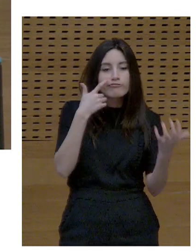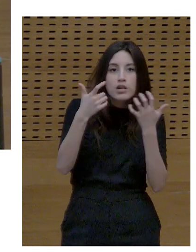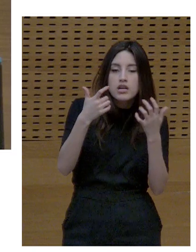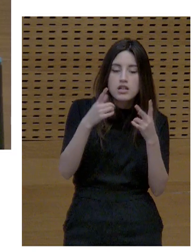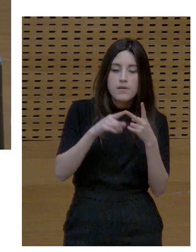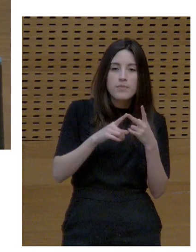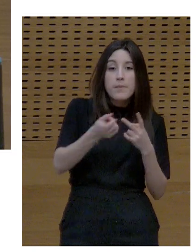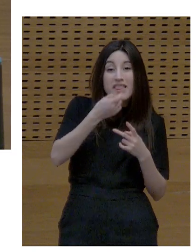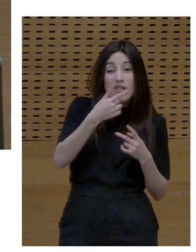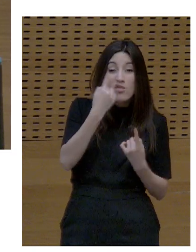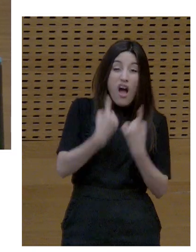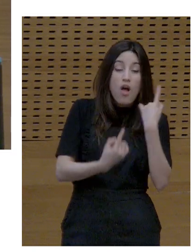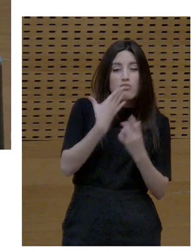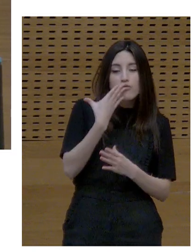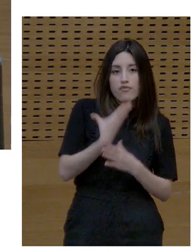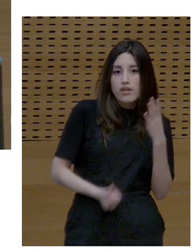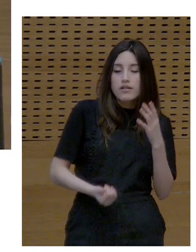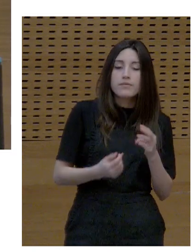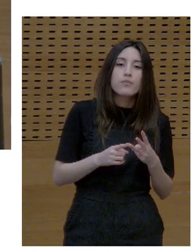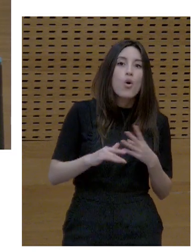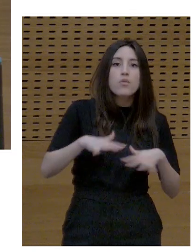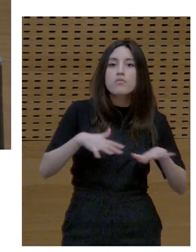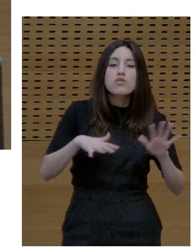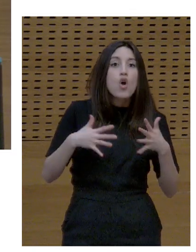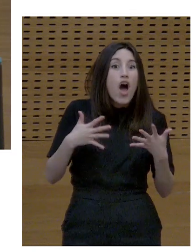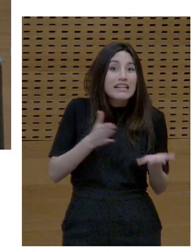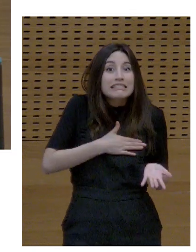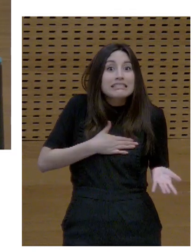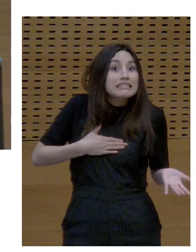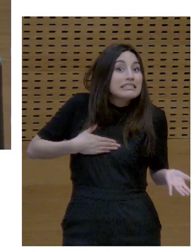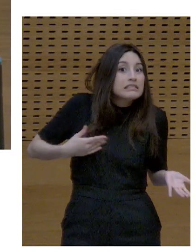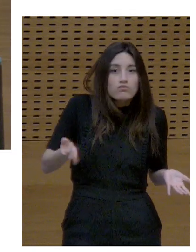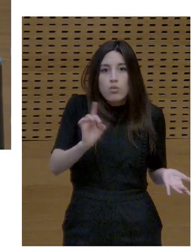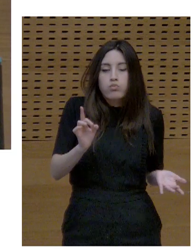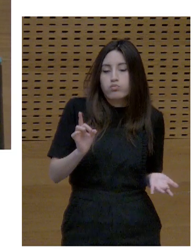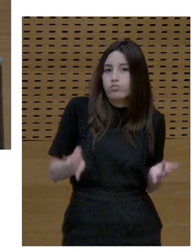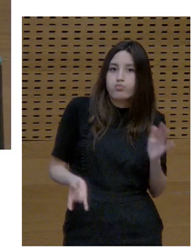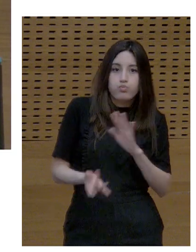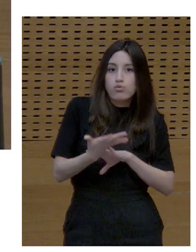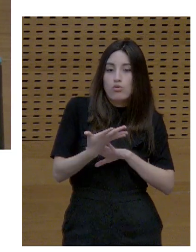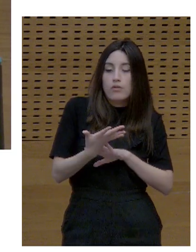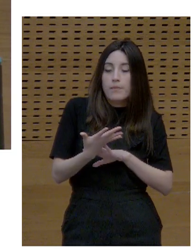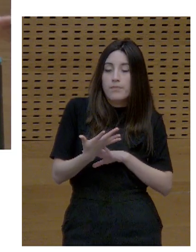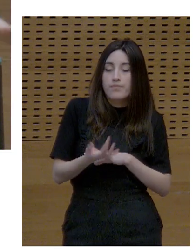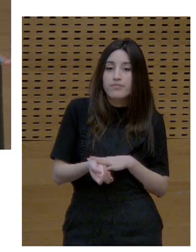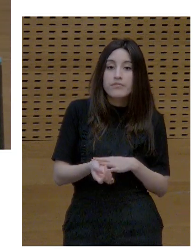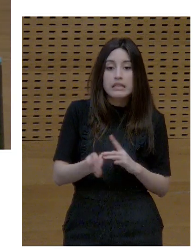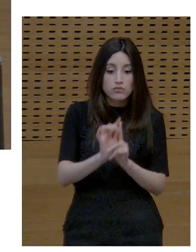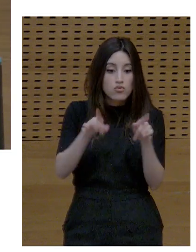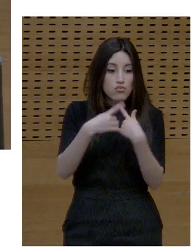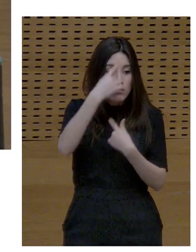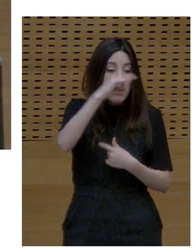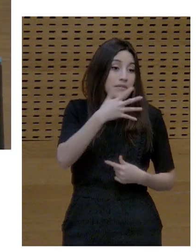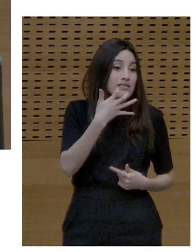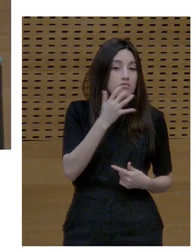fallan, aparecen movimientos involuntarios, pero esto, ya sabemos que si hay una persona